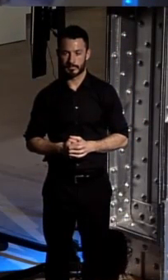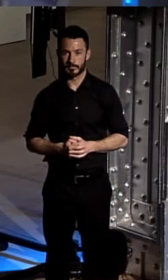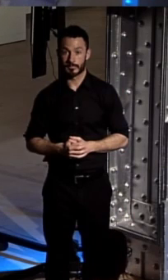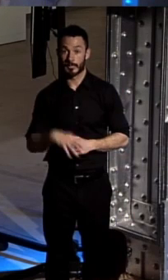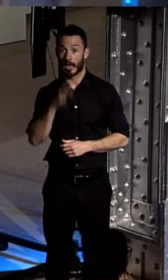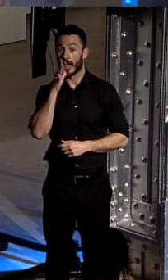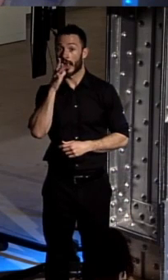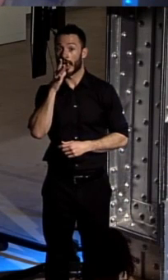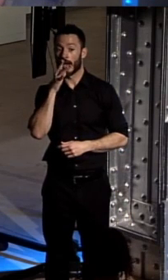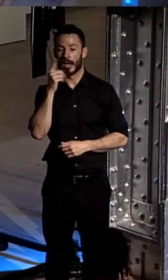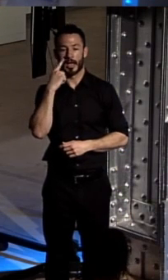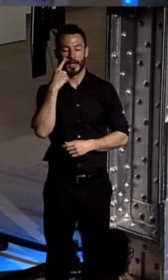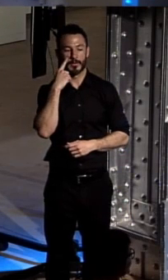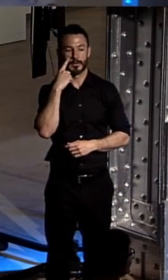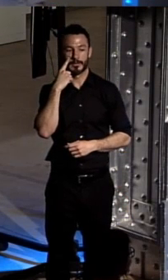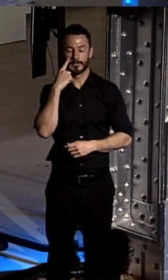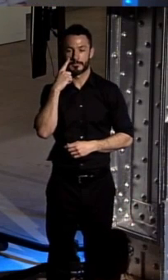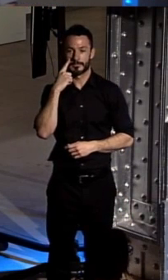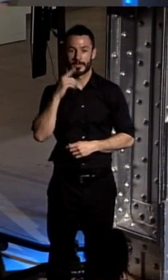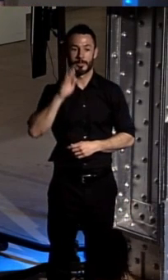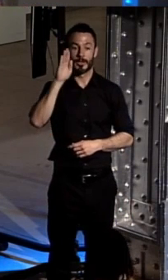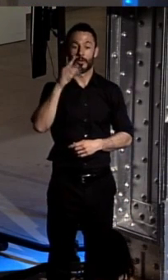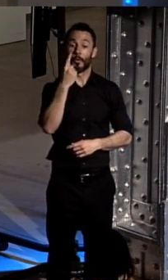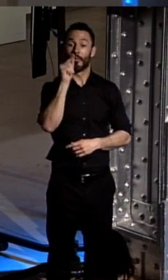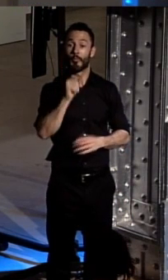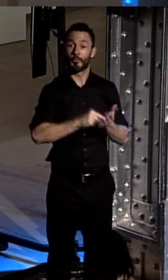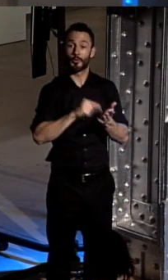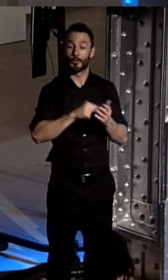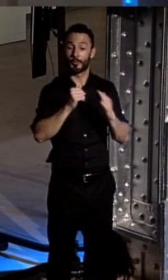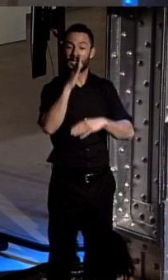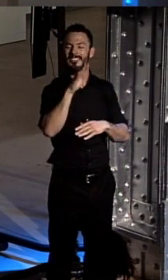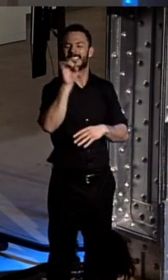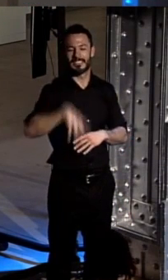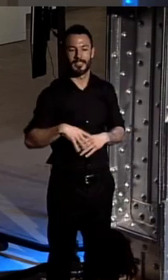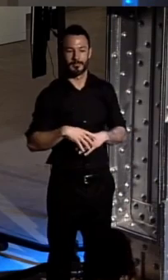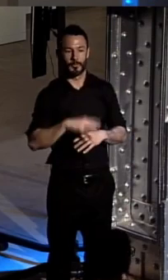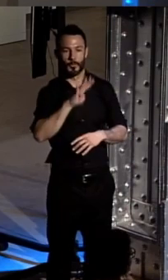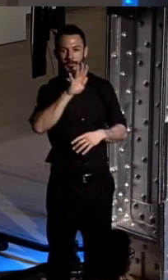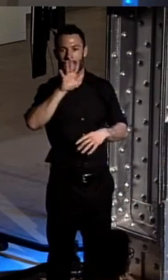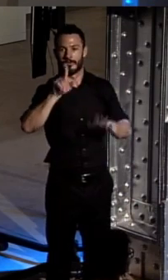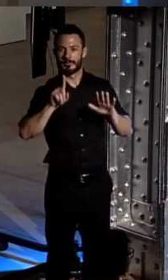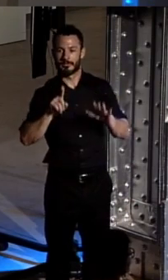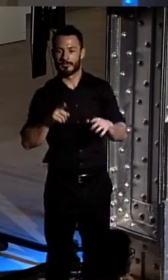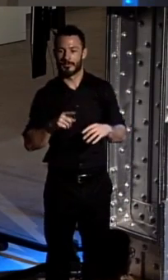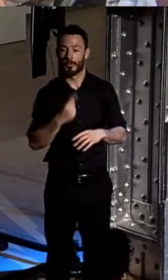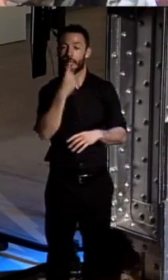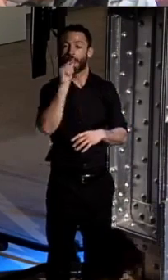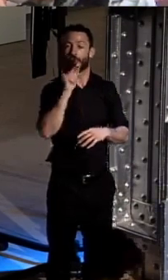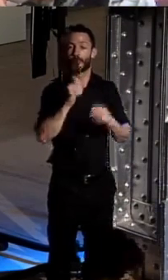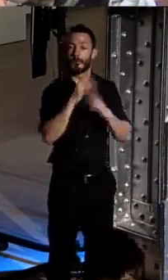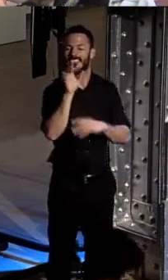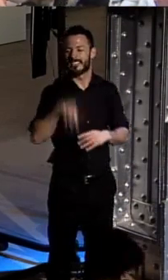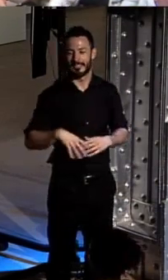Bueno, ahora levanten la mano los que hicieron más de un punto. Los que hicieron 2, 3, 4, 5. Los que hicieron más de un punto, levanten la